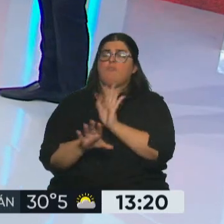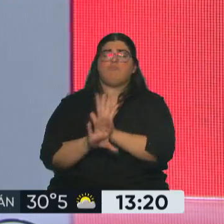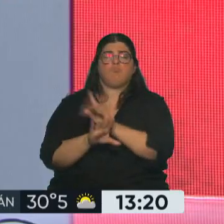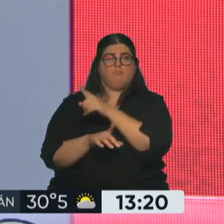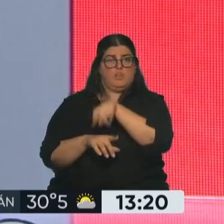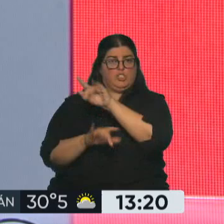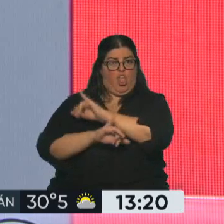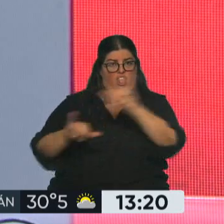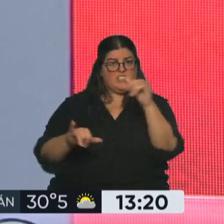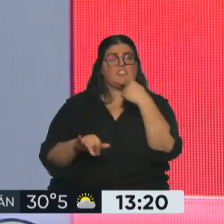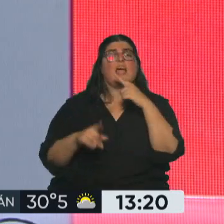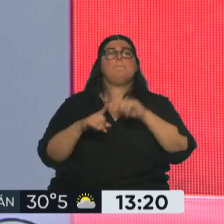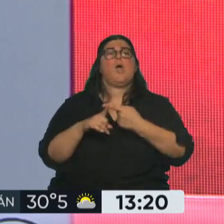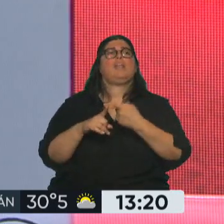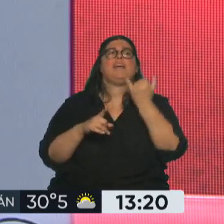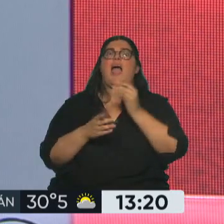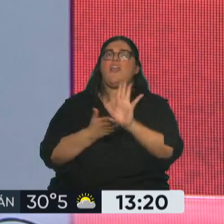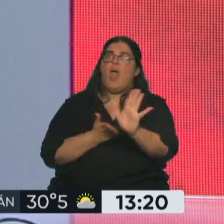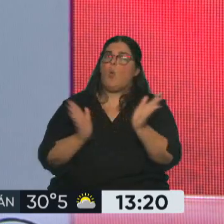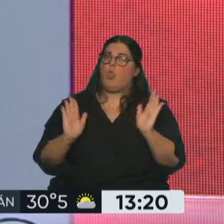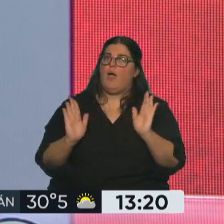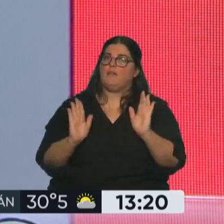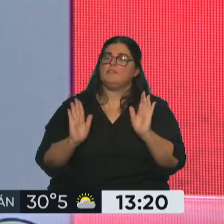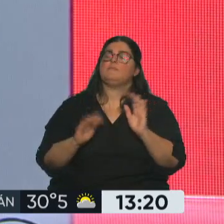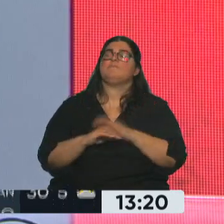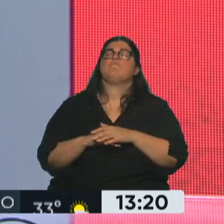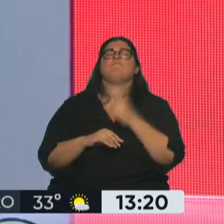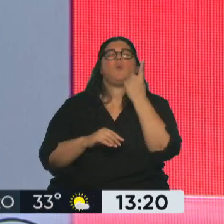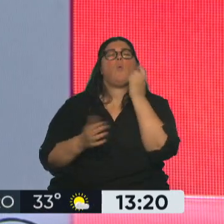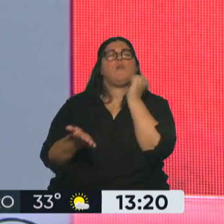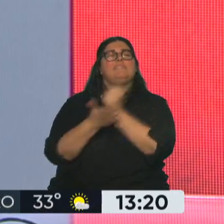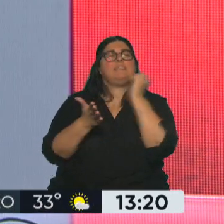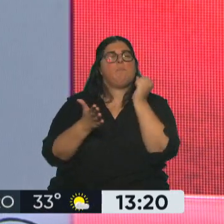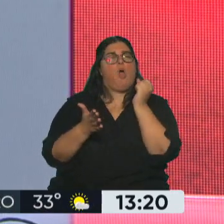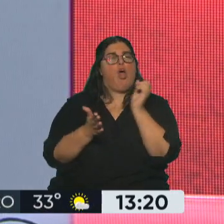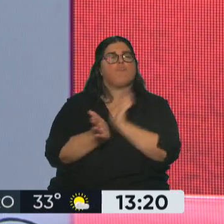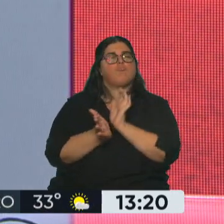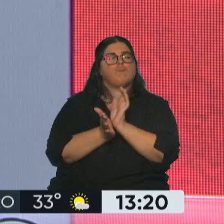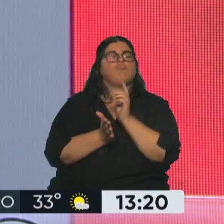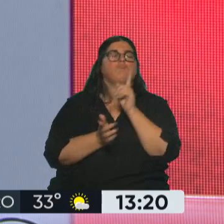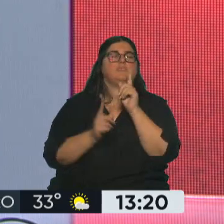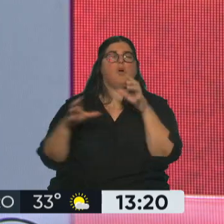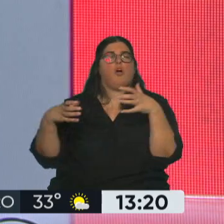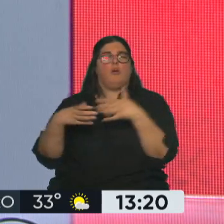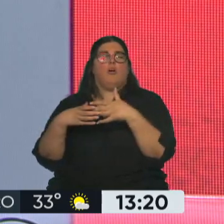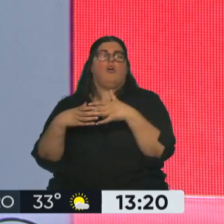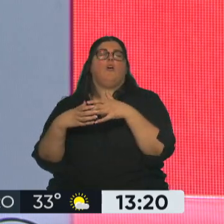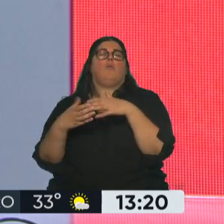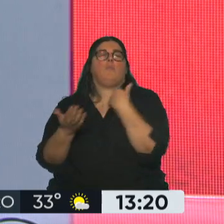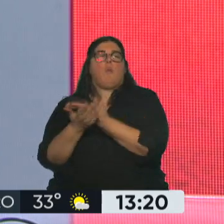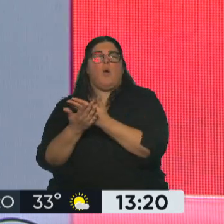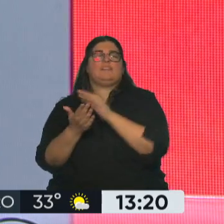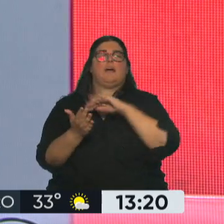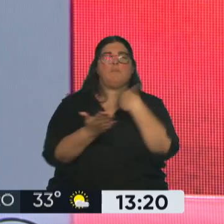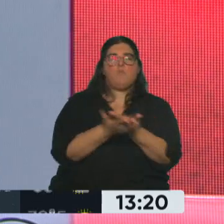Claro, por eso me parece a mí algo que puede simbolizar el hecho de que los constituyentes, tanto en una y en otra asamblea, hayan